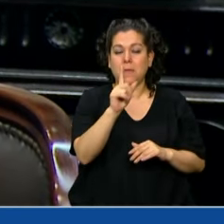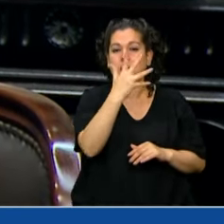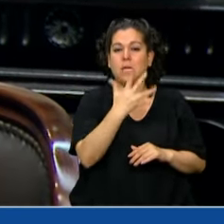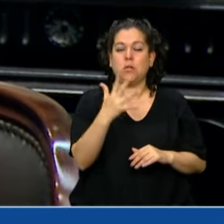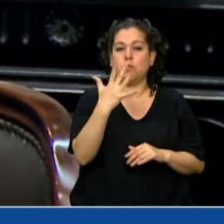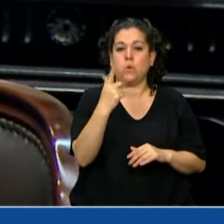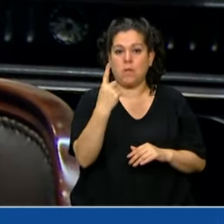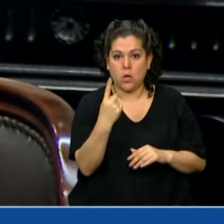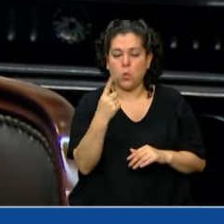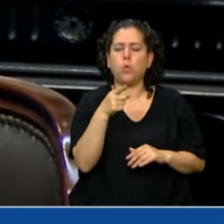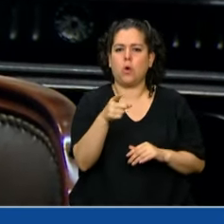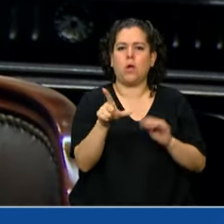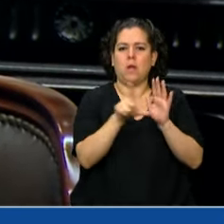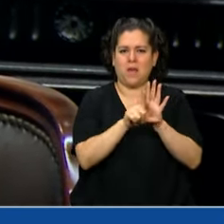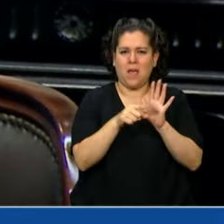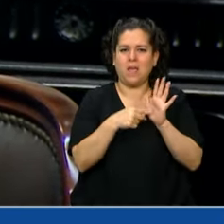presidente